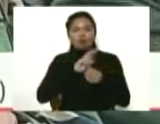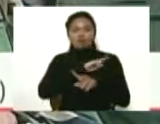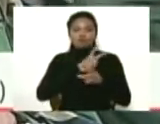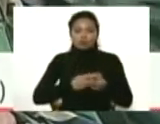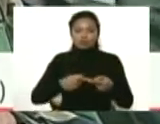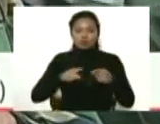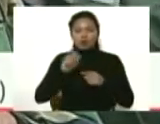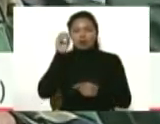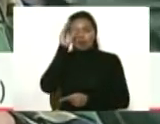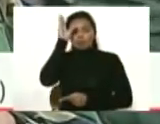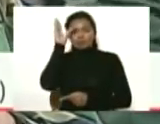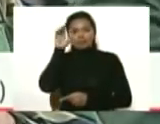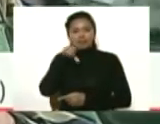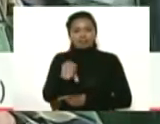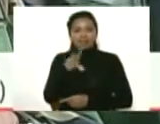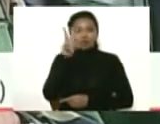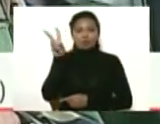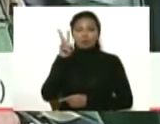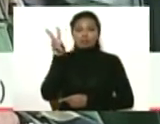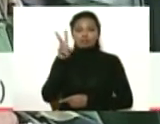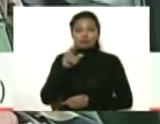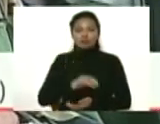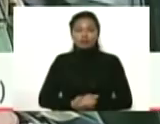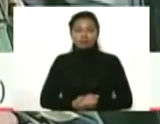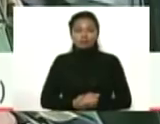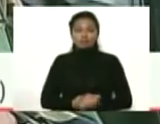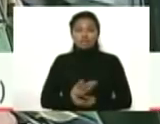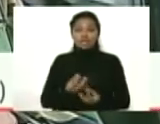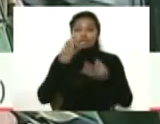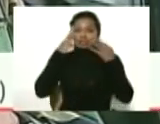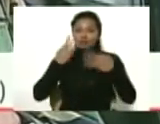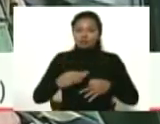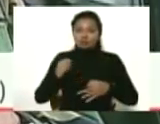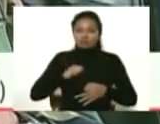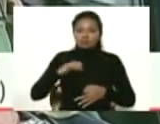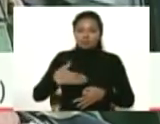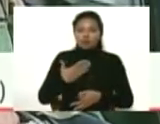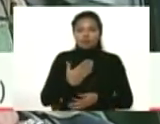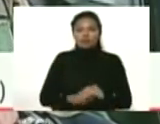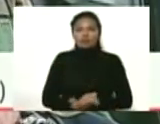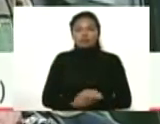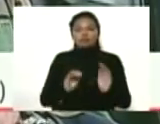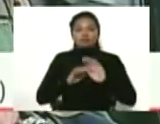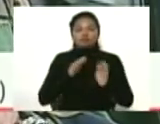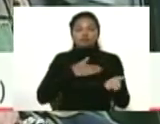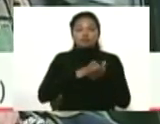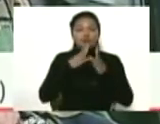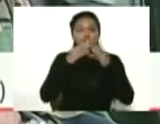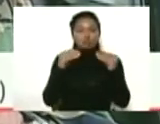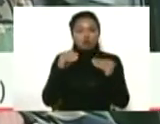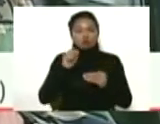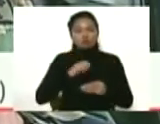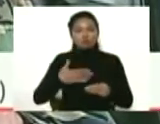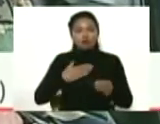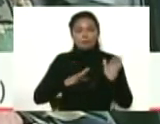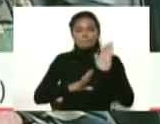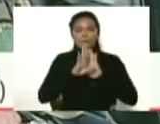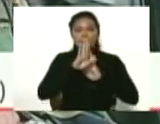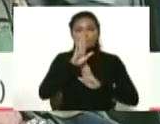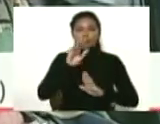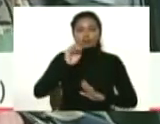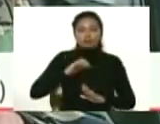fortalece la capacidad del Estado venezolano para asegurarse, sobre todo que ha sido un